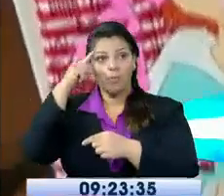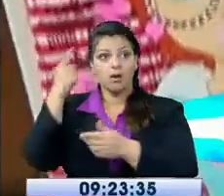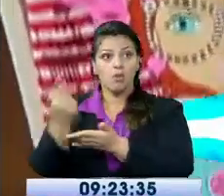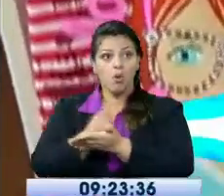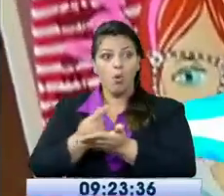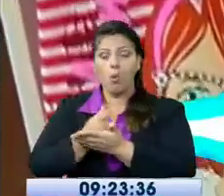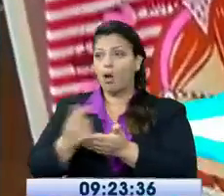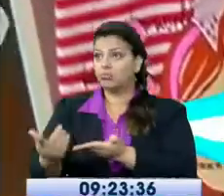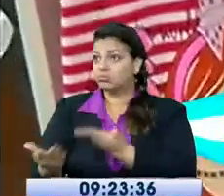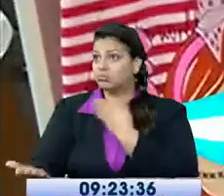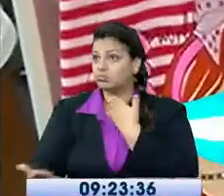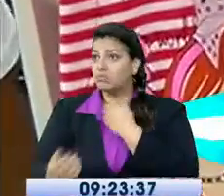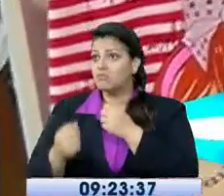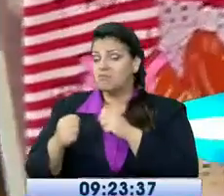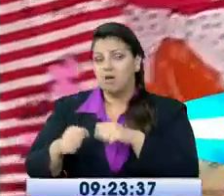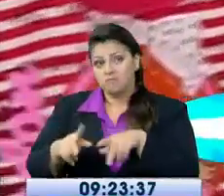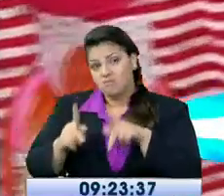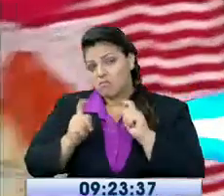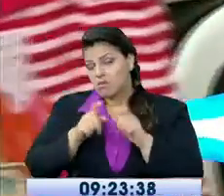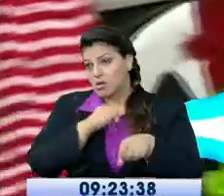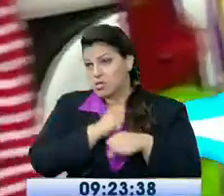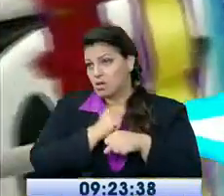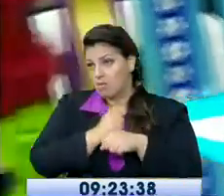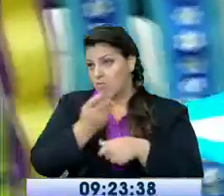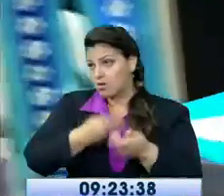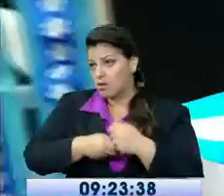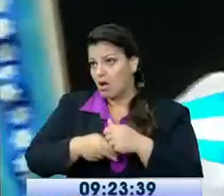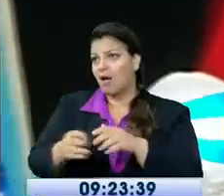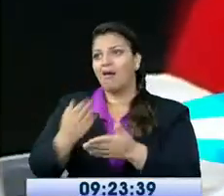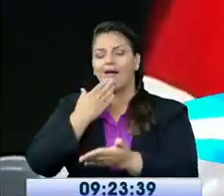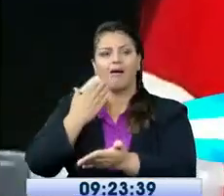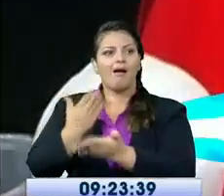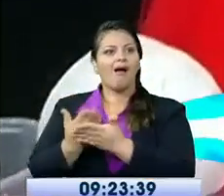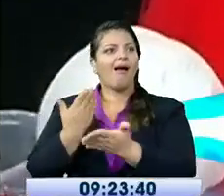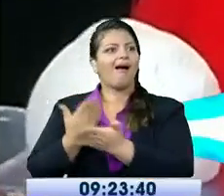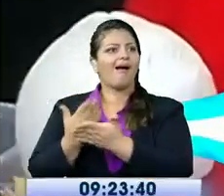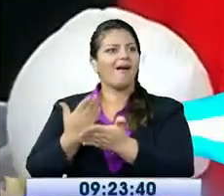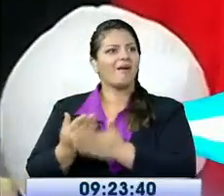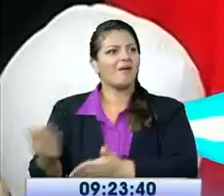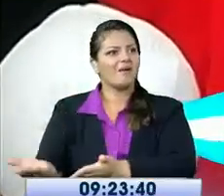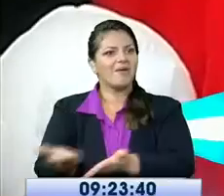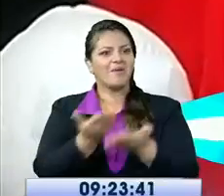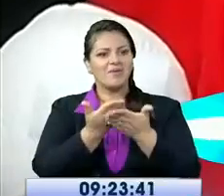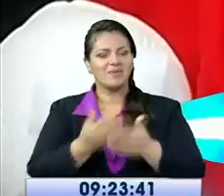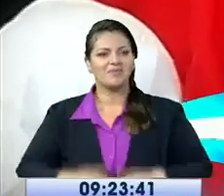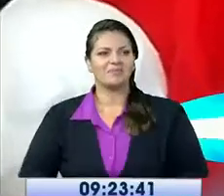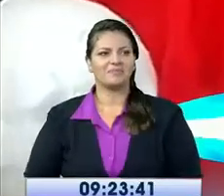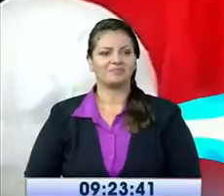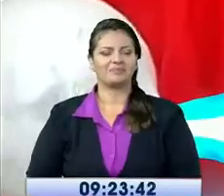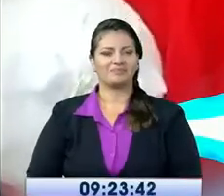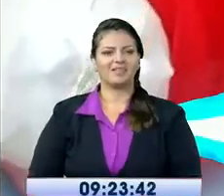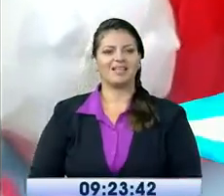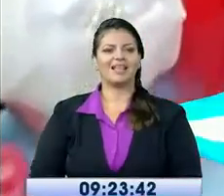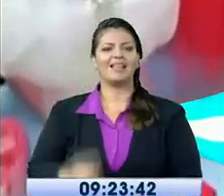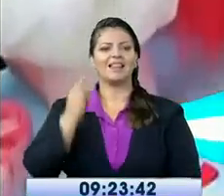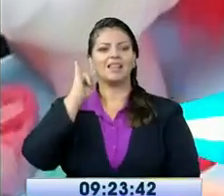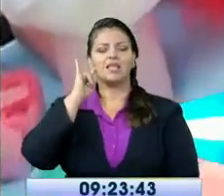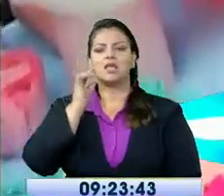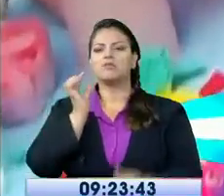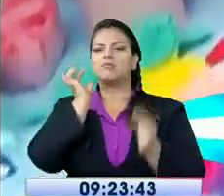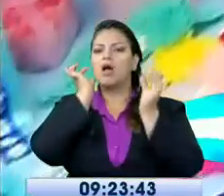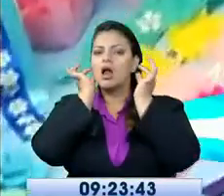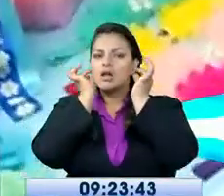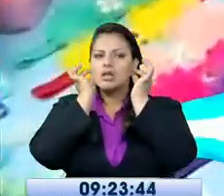de eventos y promover lo que es a los emprendedores de hoy en día. Tenemos todo lo que es accesorios de niñas en mi línea.